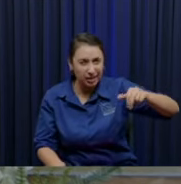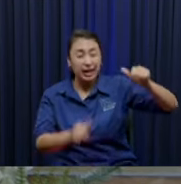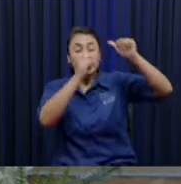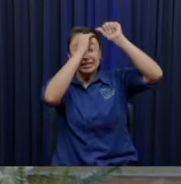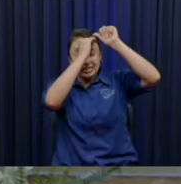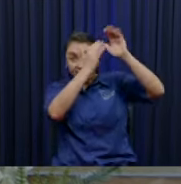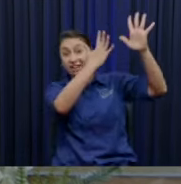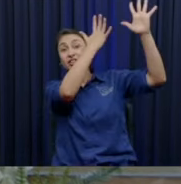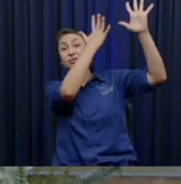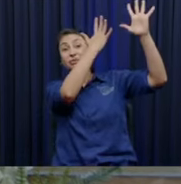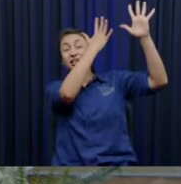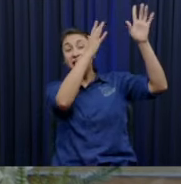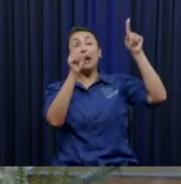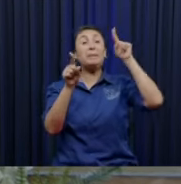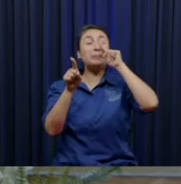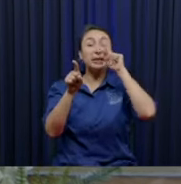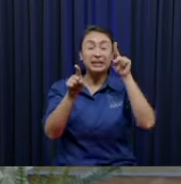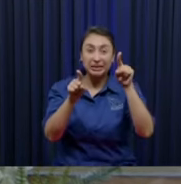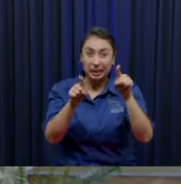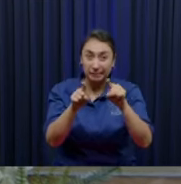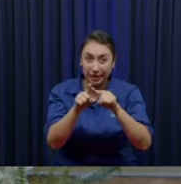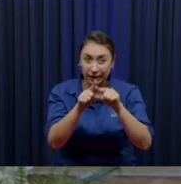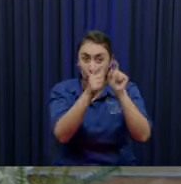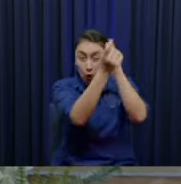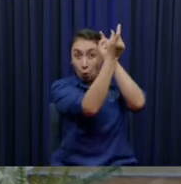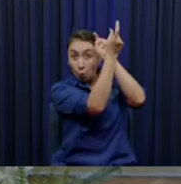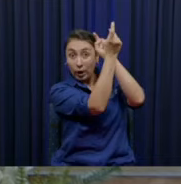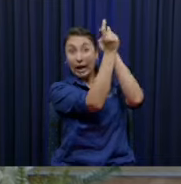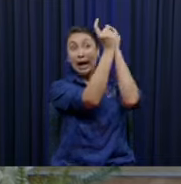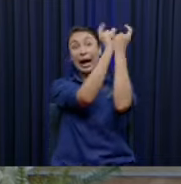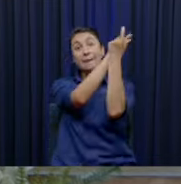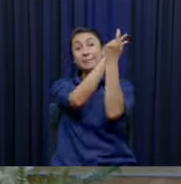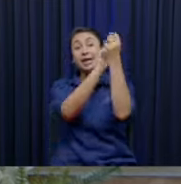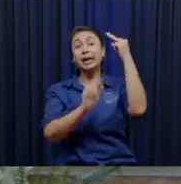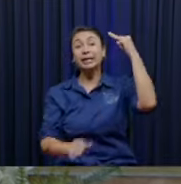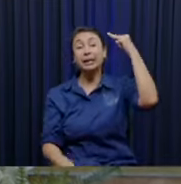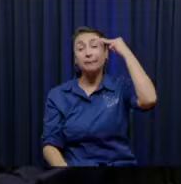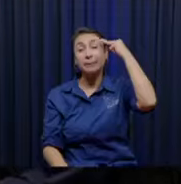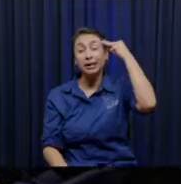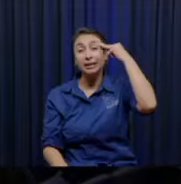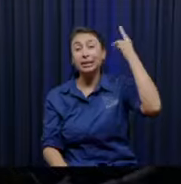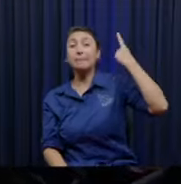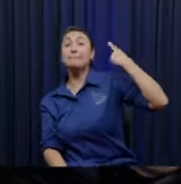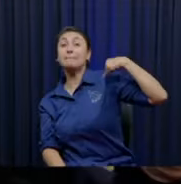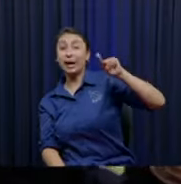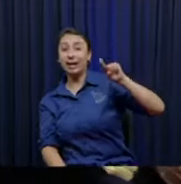Lucas capítulo 4, verso 18.